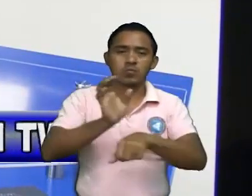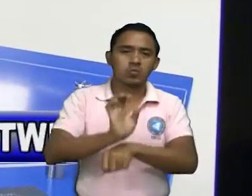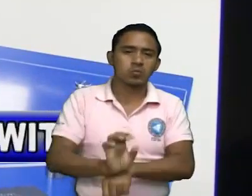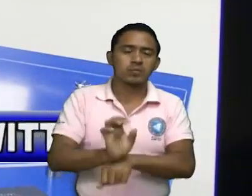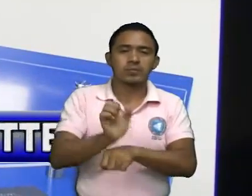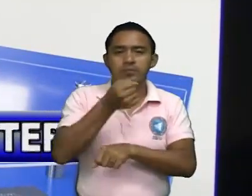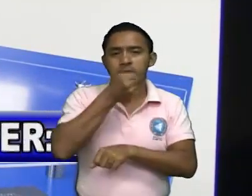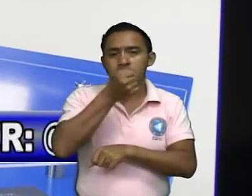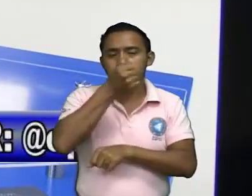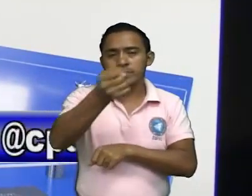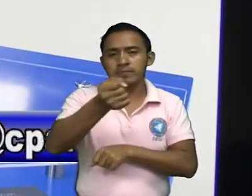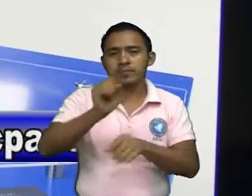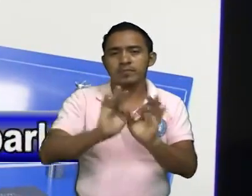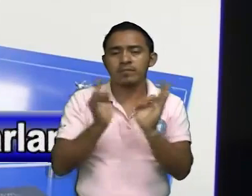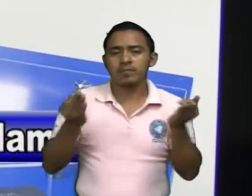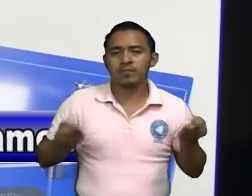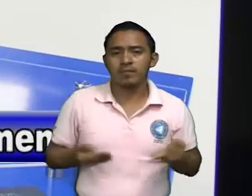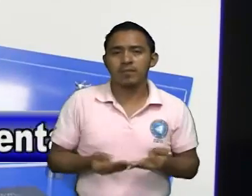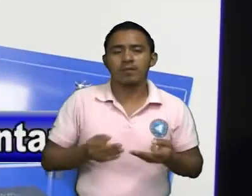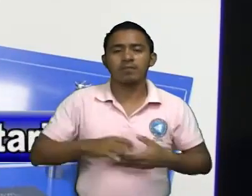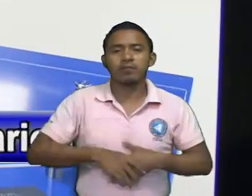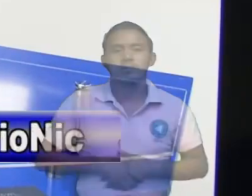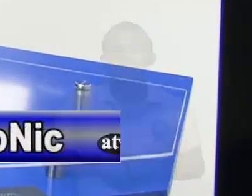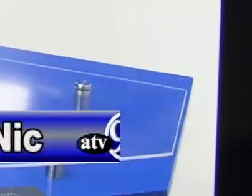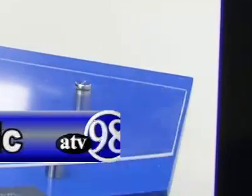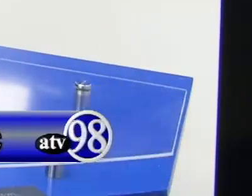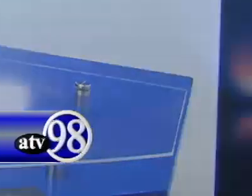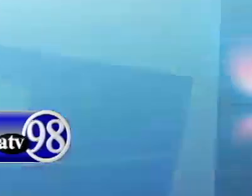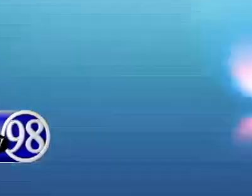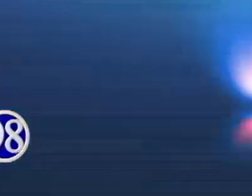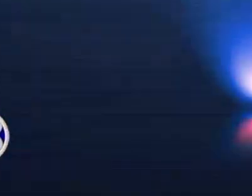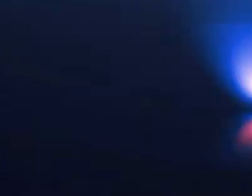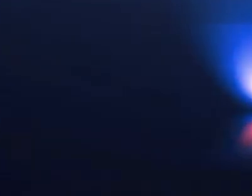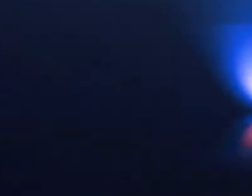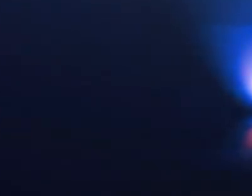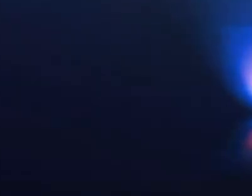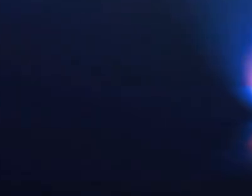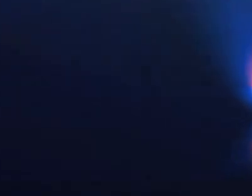acostumbrada comunicación con las familias nicaragüenses.